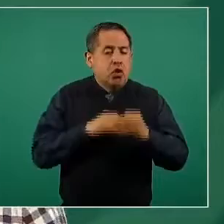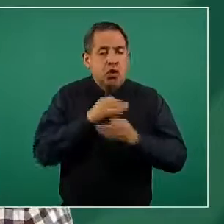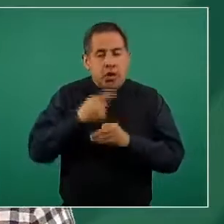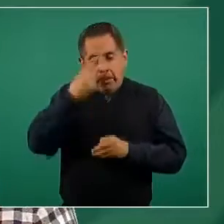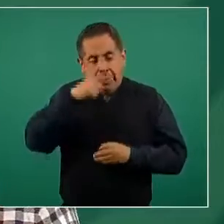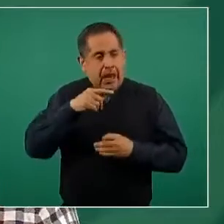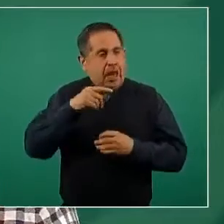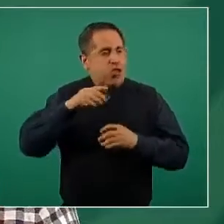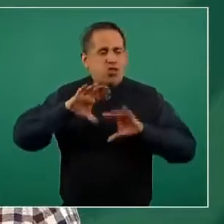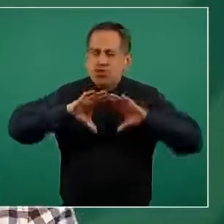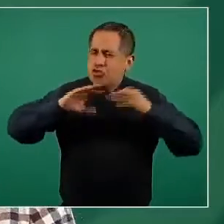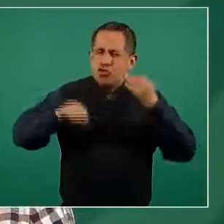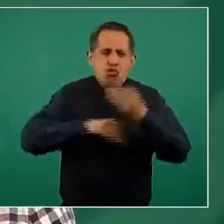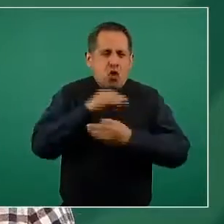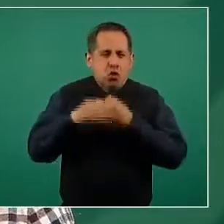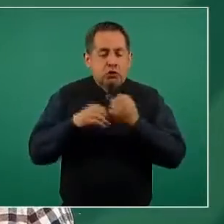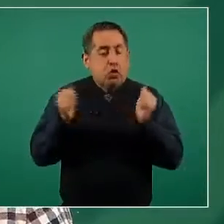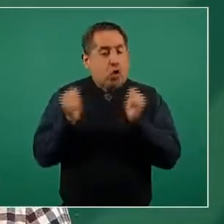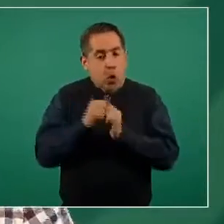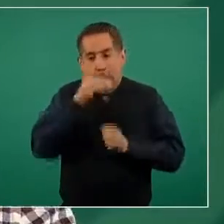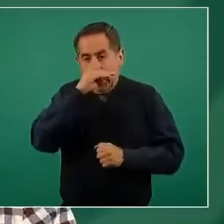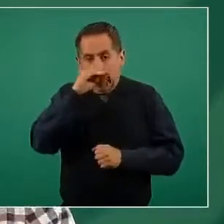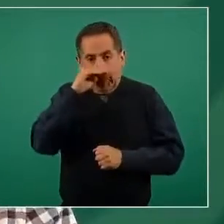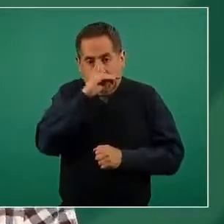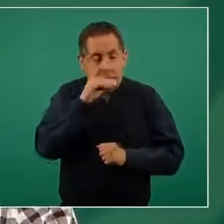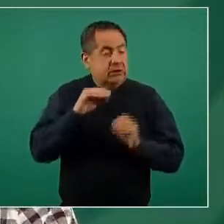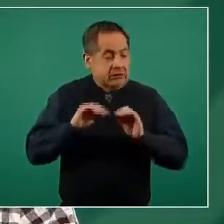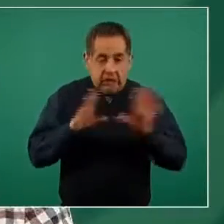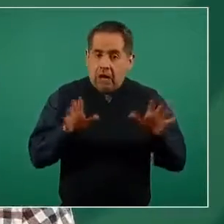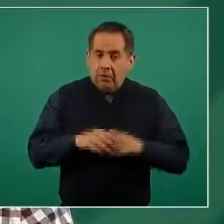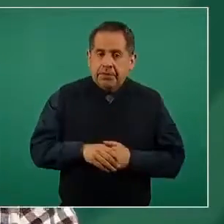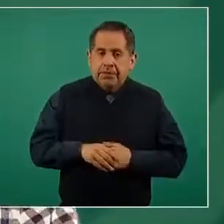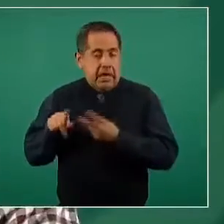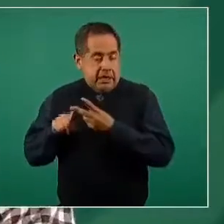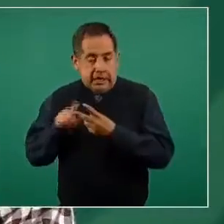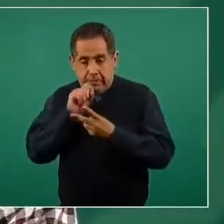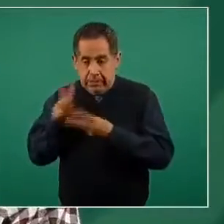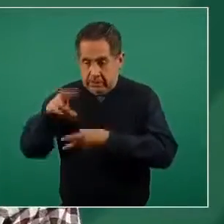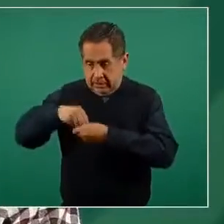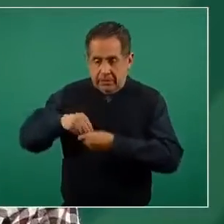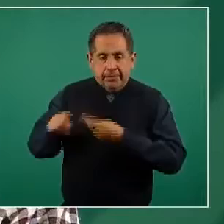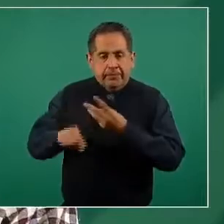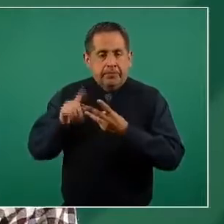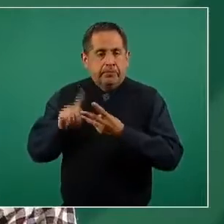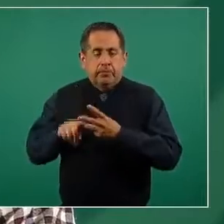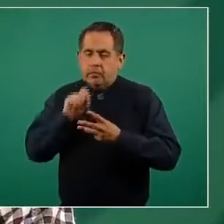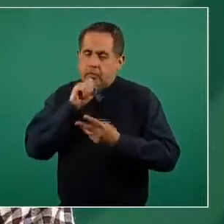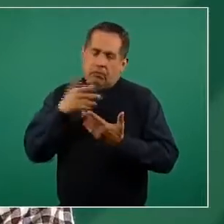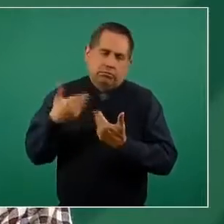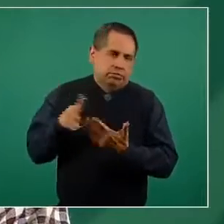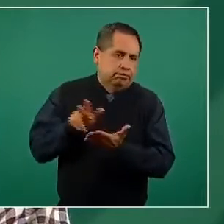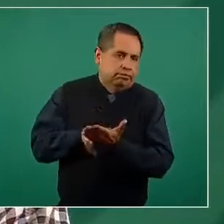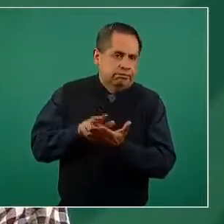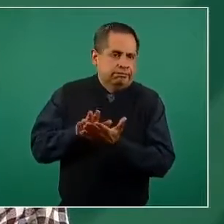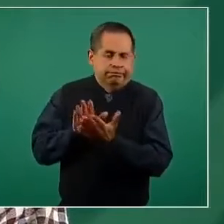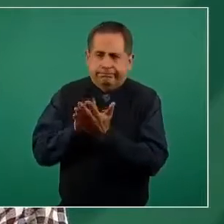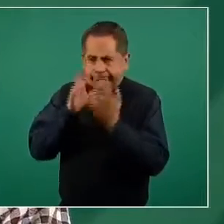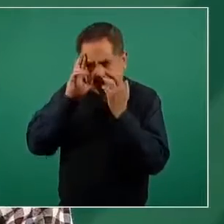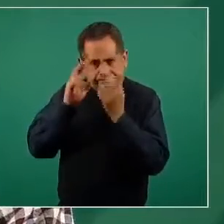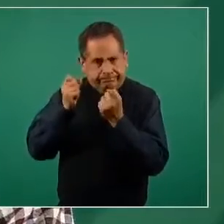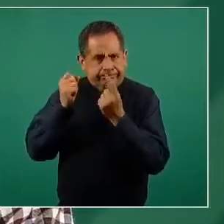cobertura universal, gratuita por supuesto. Es un programa gratuito, se paga nuestras heroicas Fuerzas